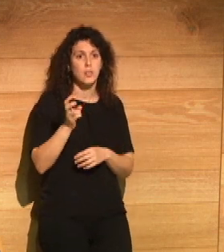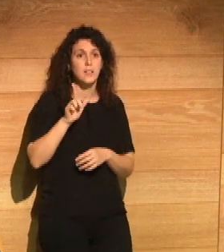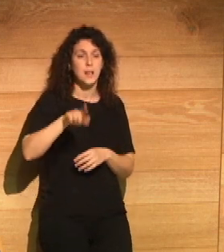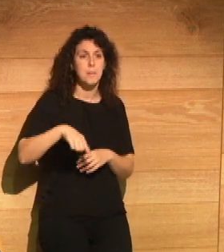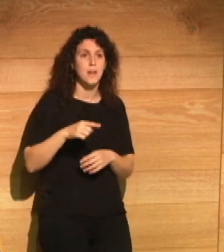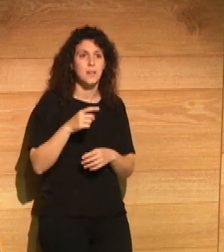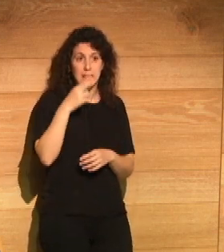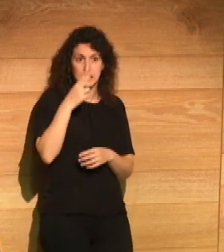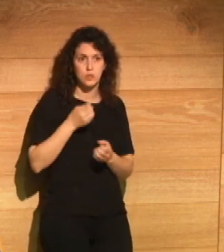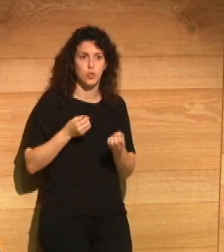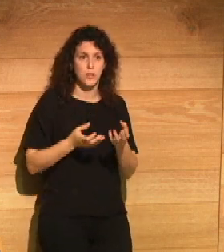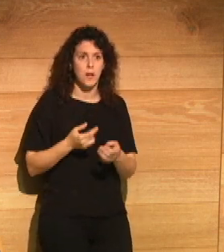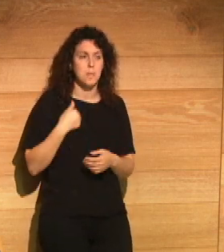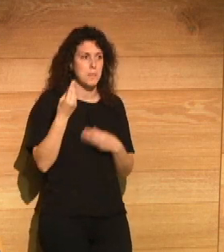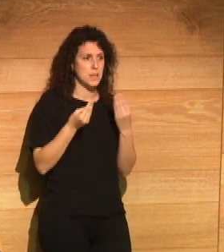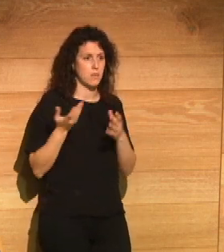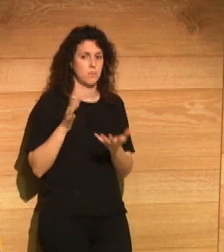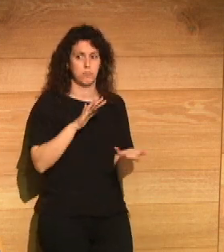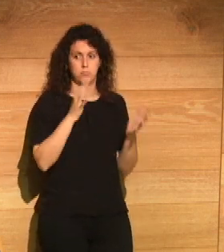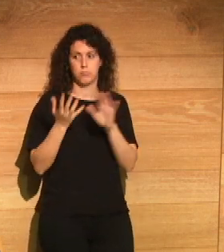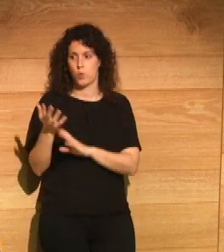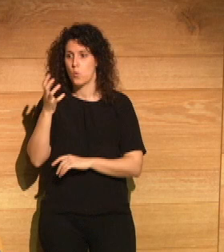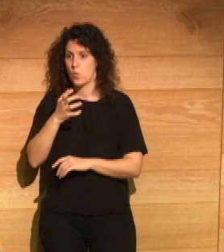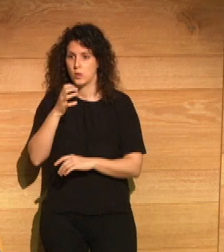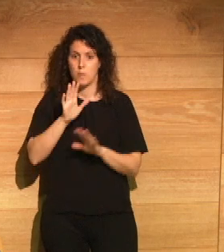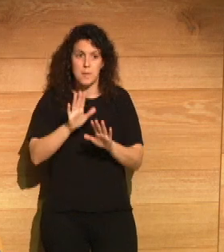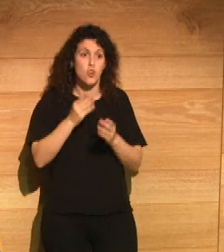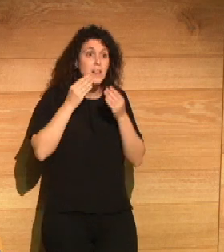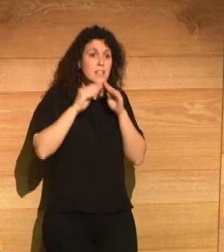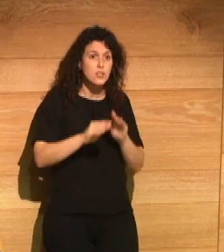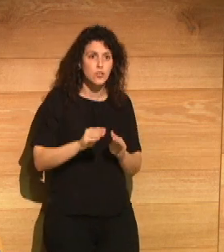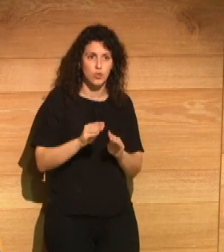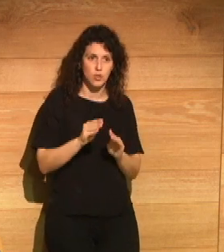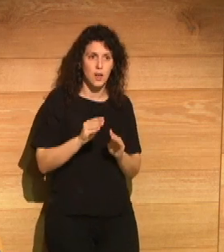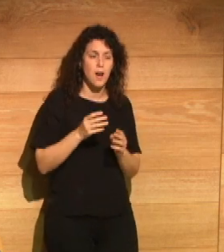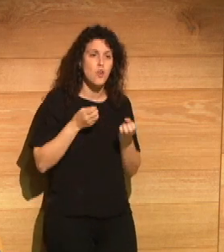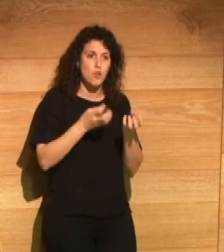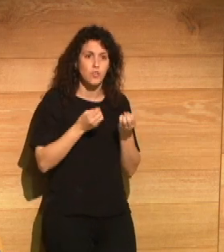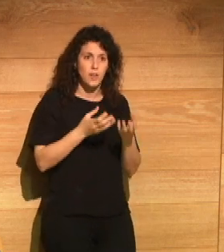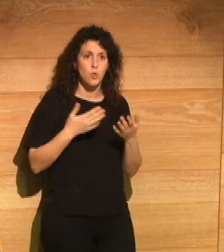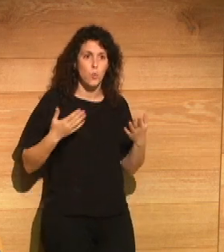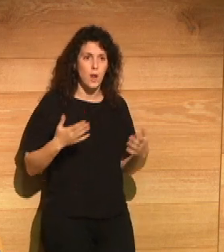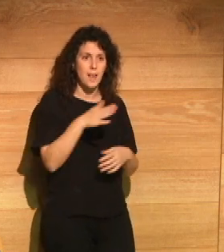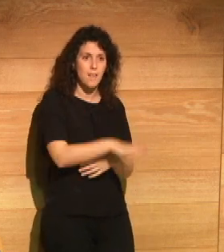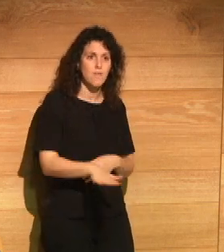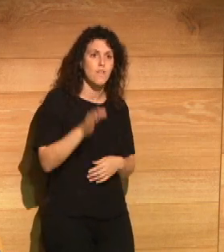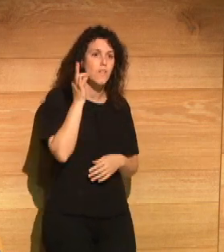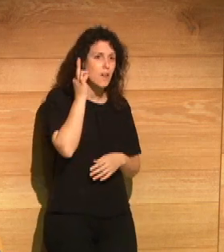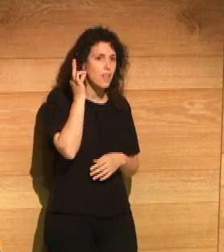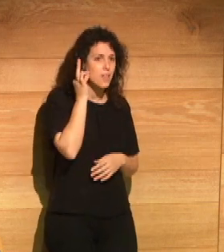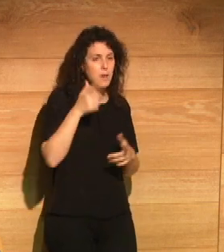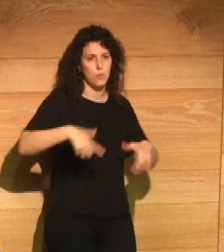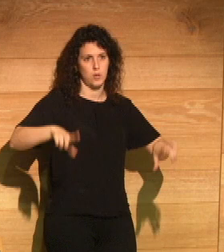contarla y creo que se va a convertir en un cuento, pero que la historia base que estaba contando era la historia de la infancia de la